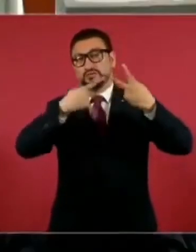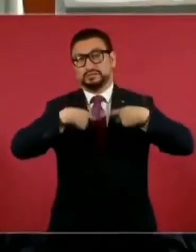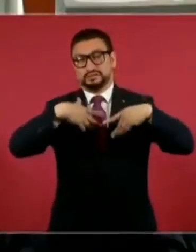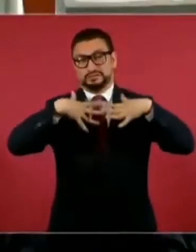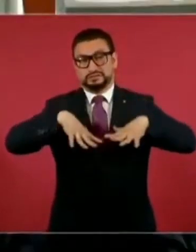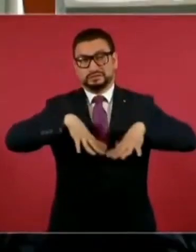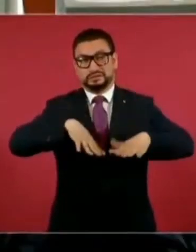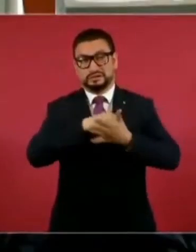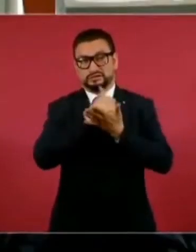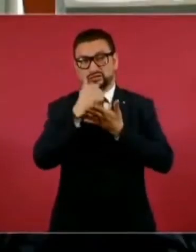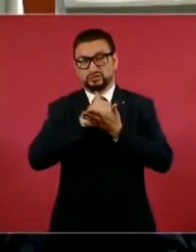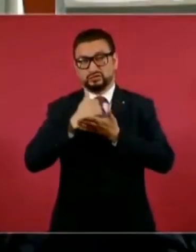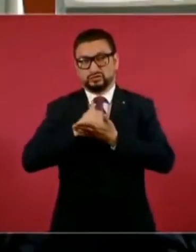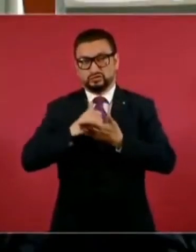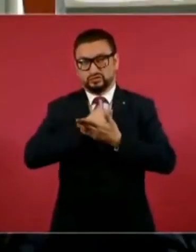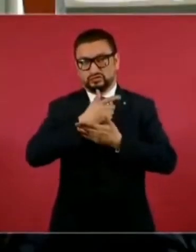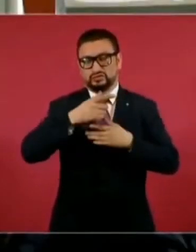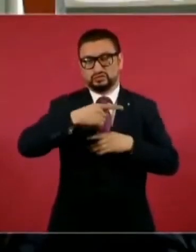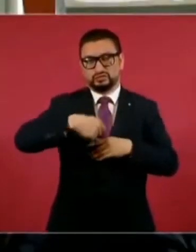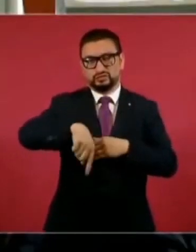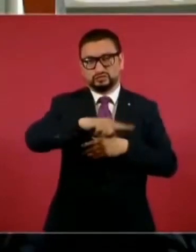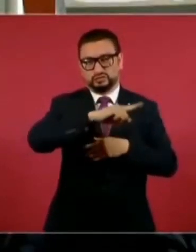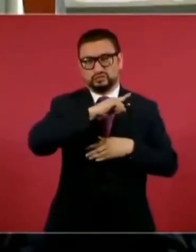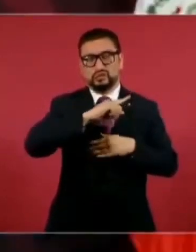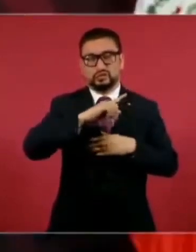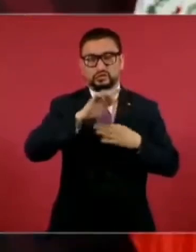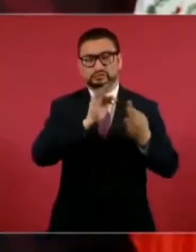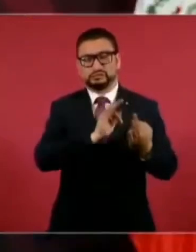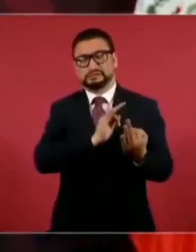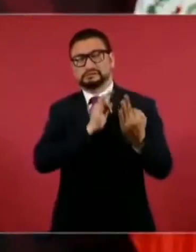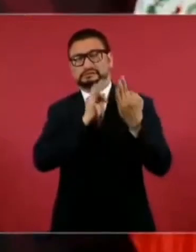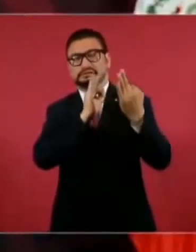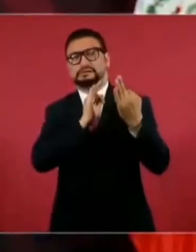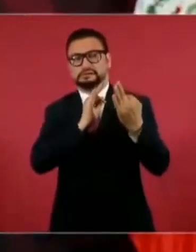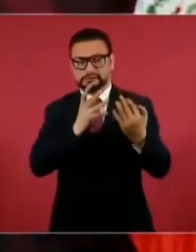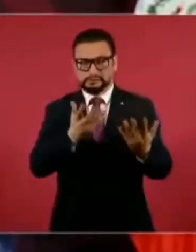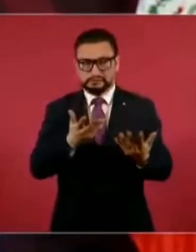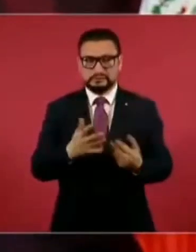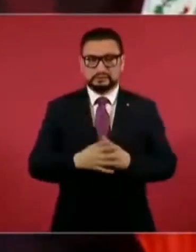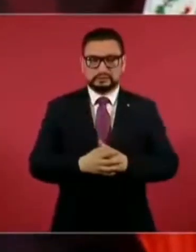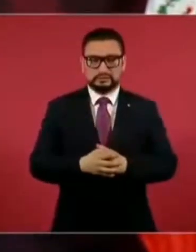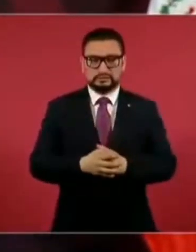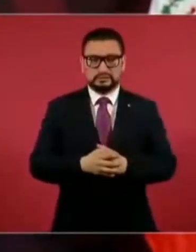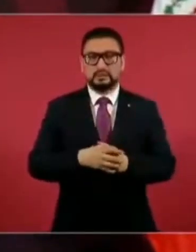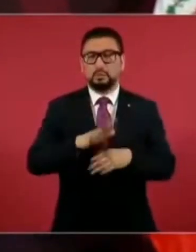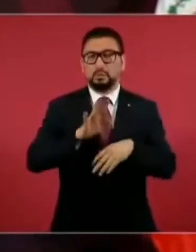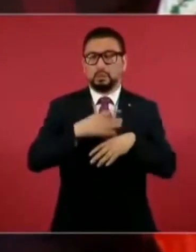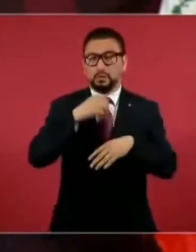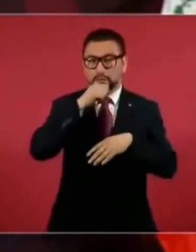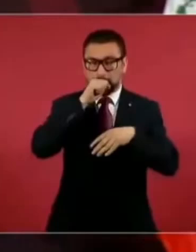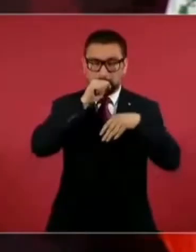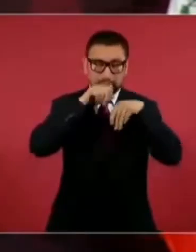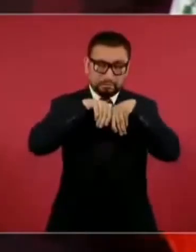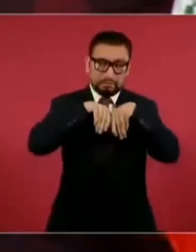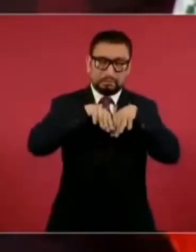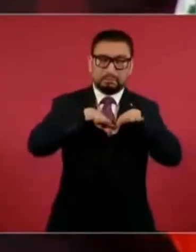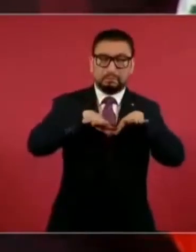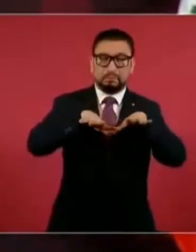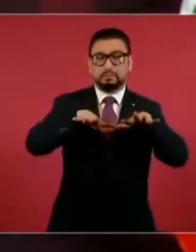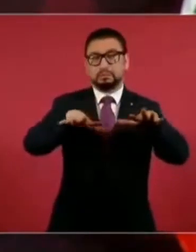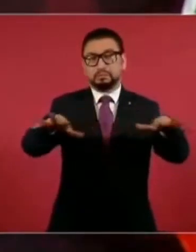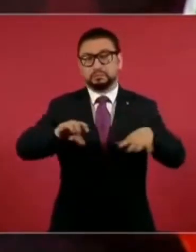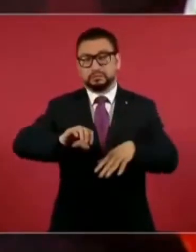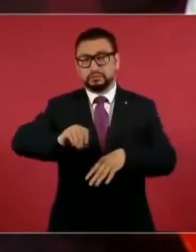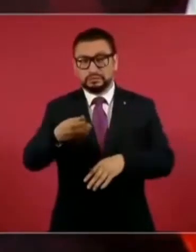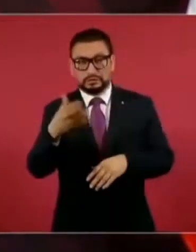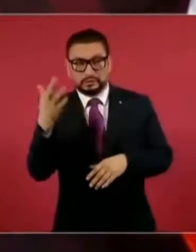frente a todas las campañas en radio, sobre todo